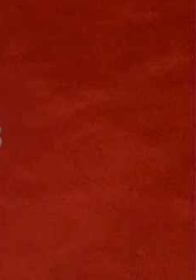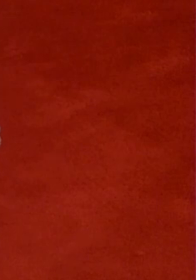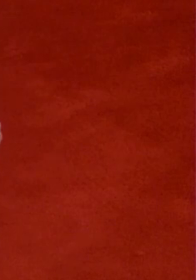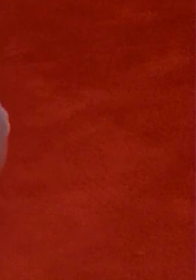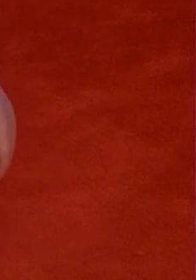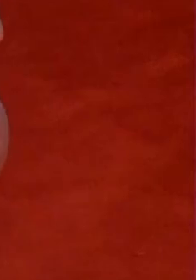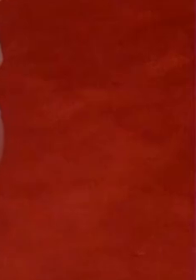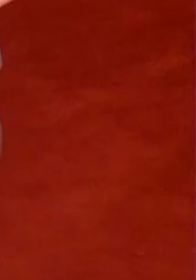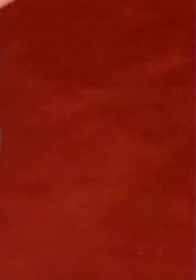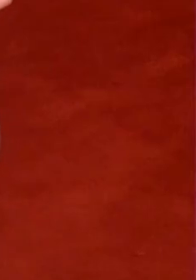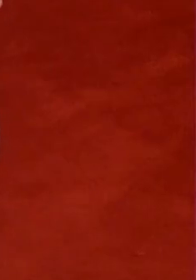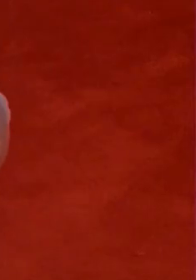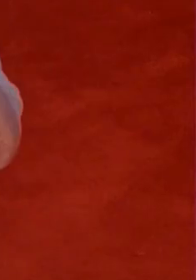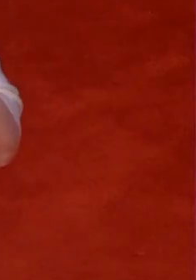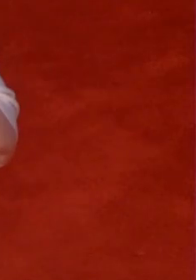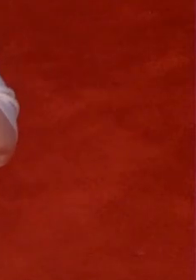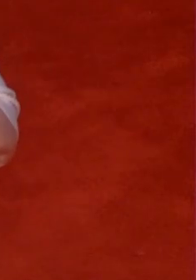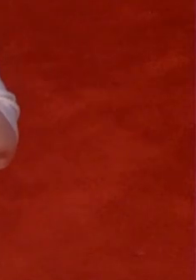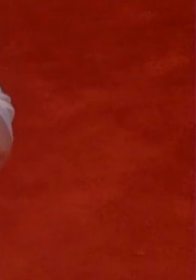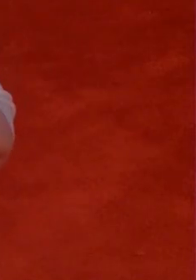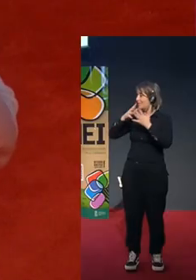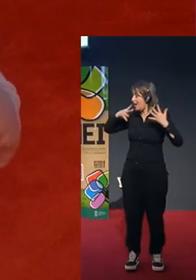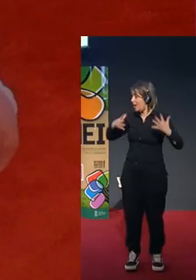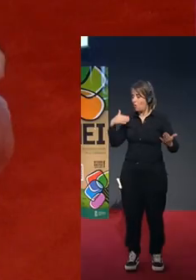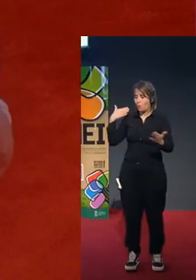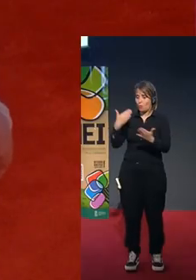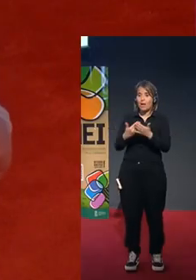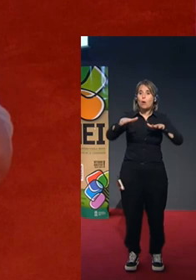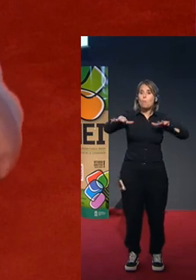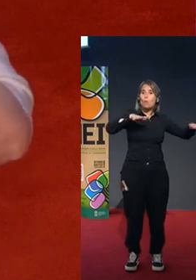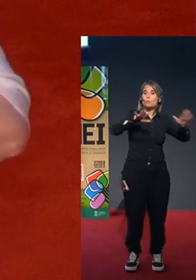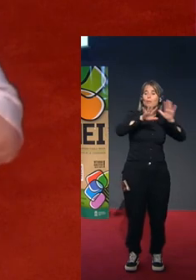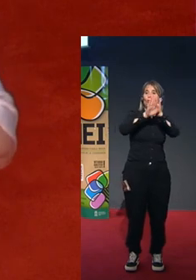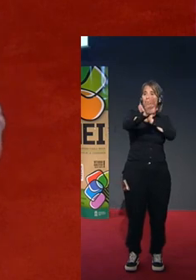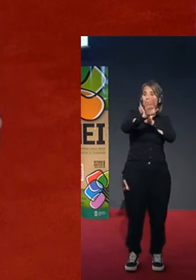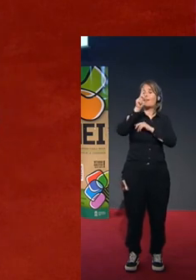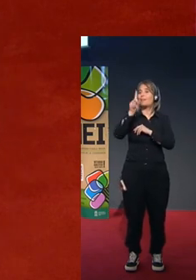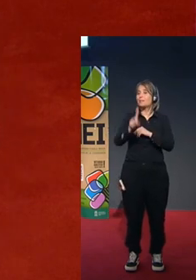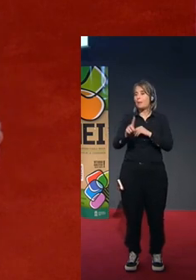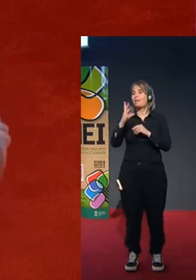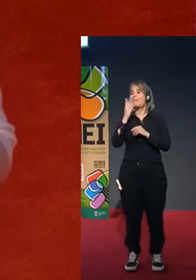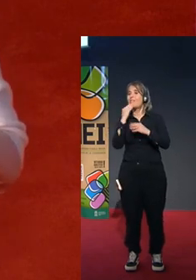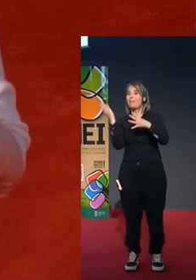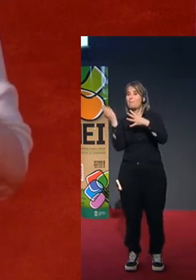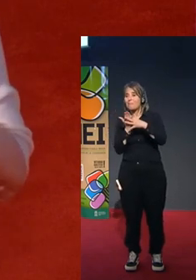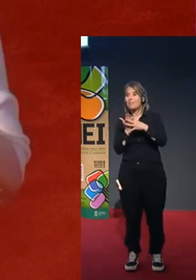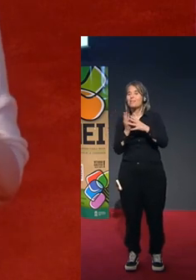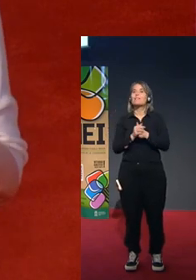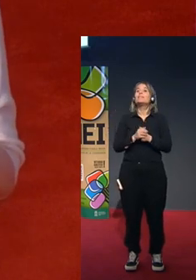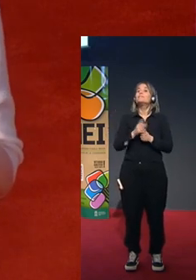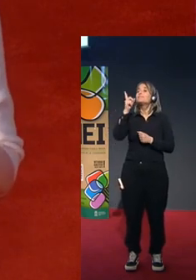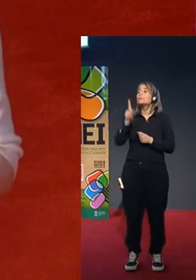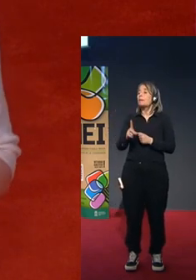ciudad desde la época romana hasta la contemporánea desde el movimiento vecinal pasando también por la Edad Media también